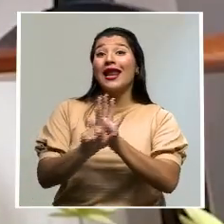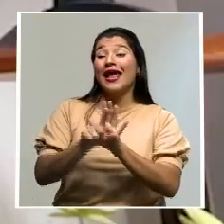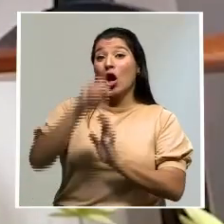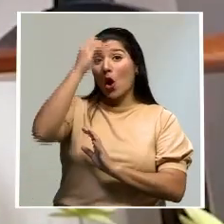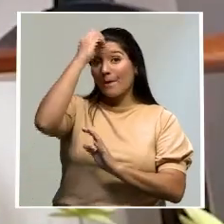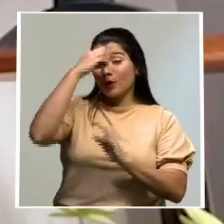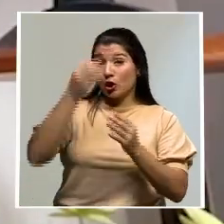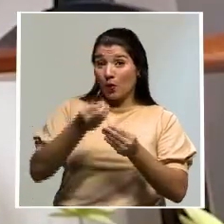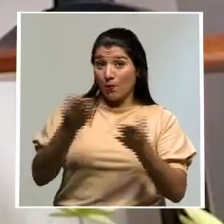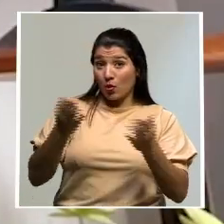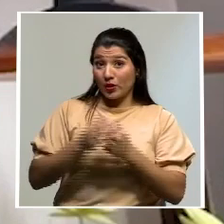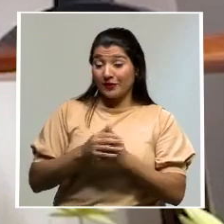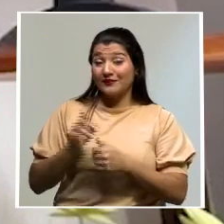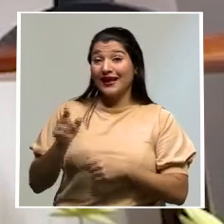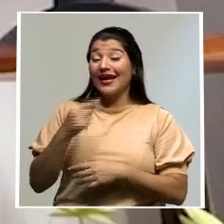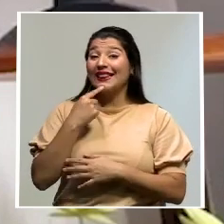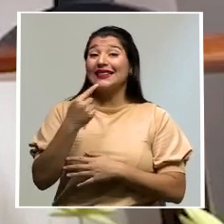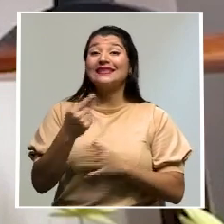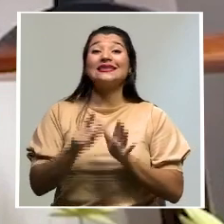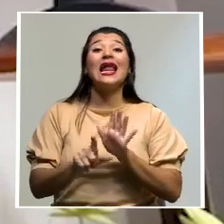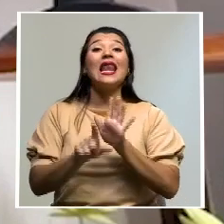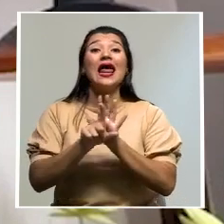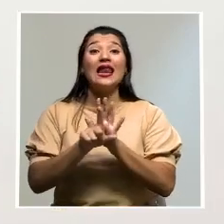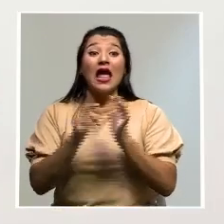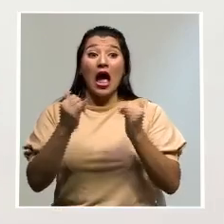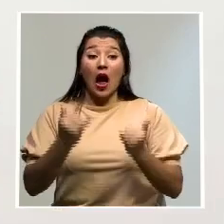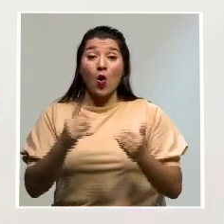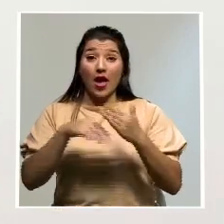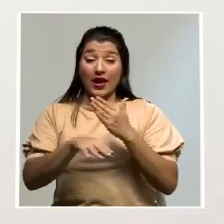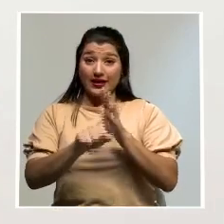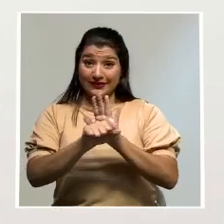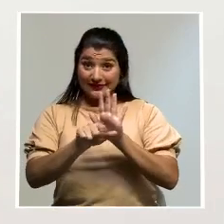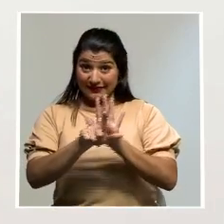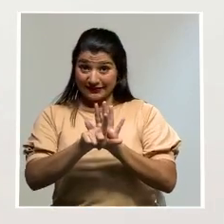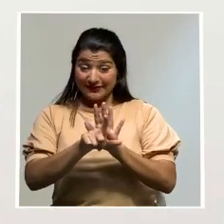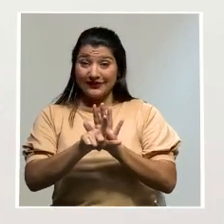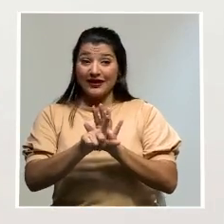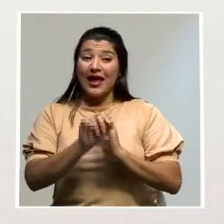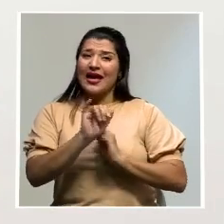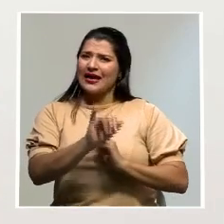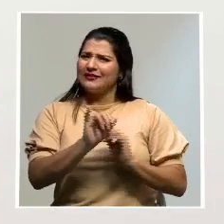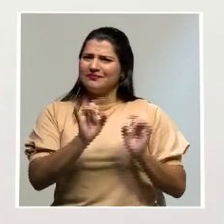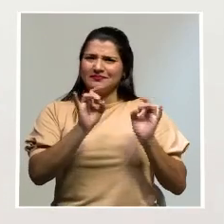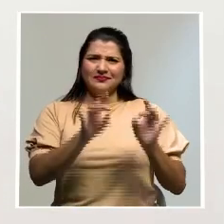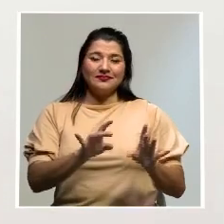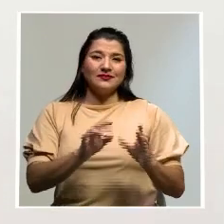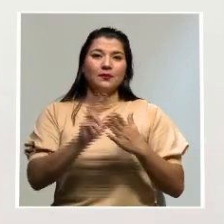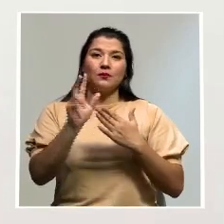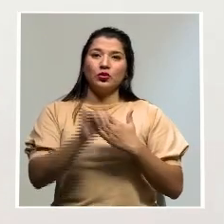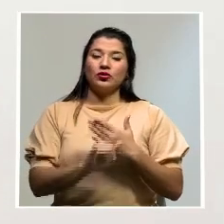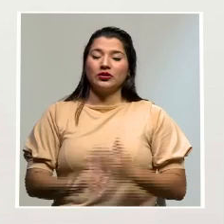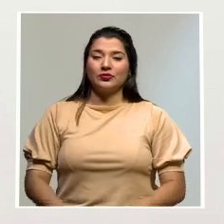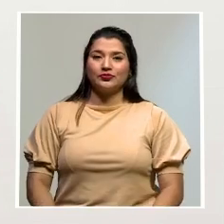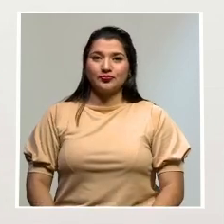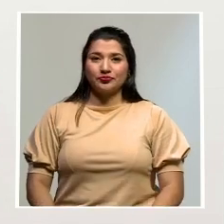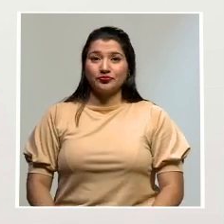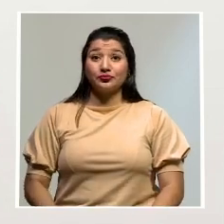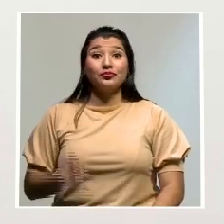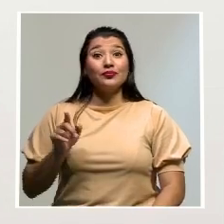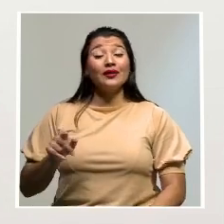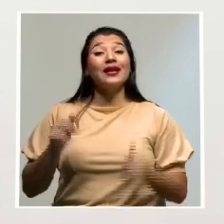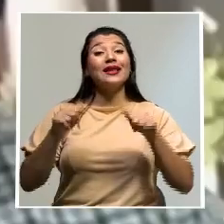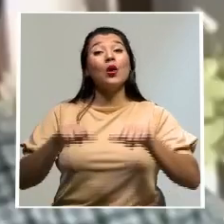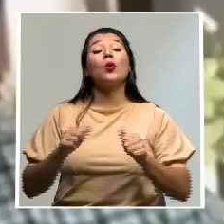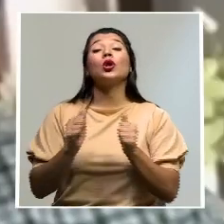pública, Alpizar asegura que la ley que se discute en la Asamblea Legislativa es un pésimo proyecto. Está de acuerdo con